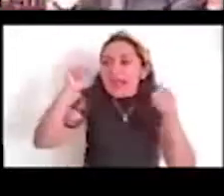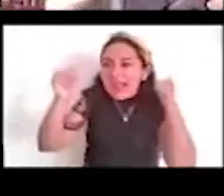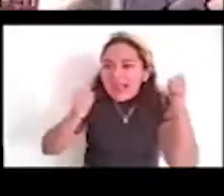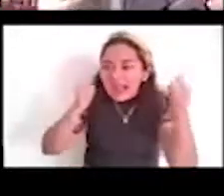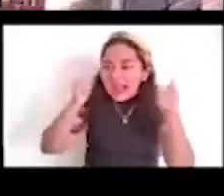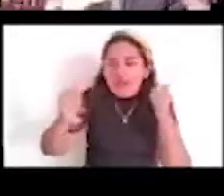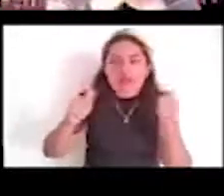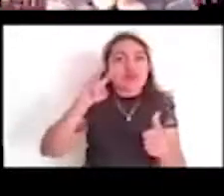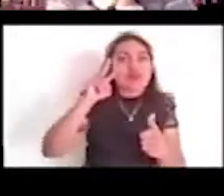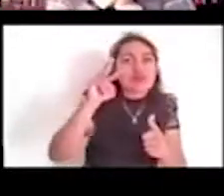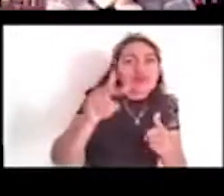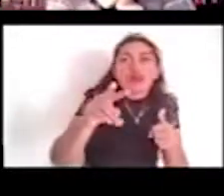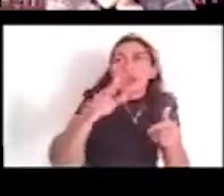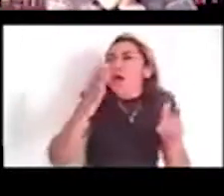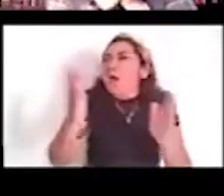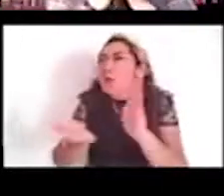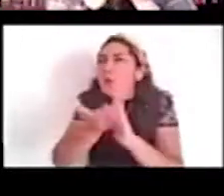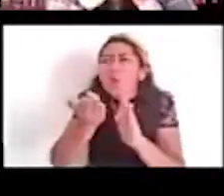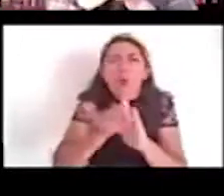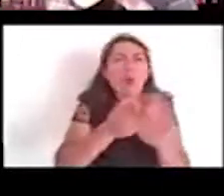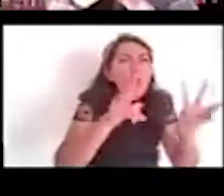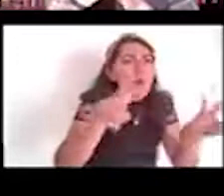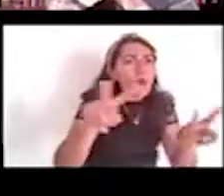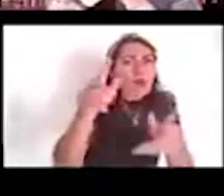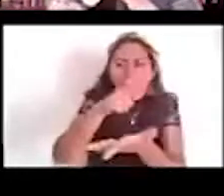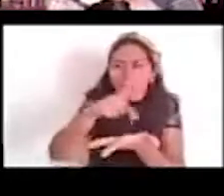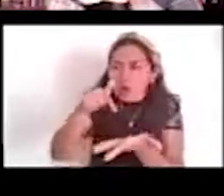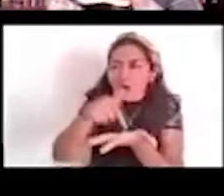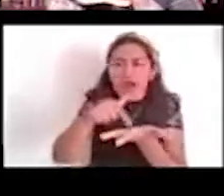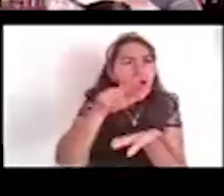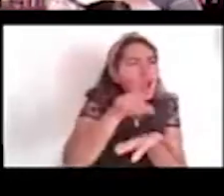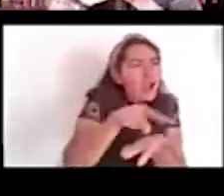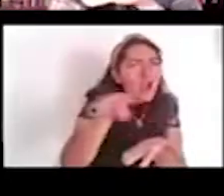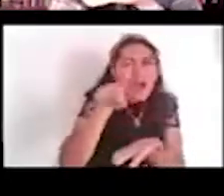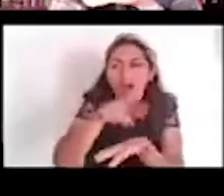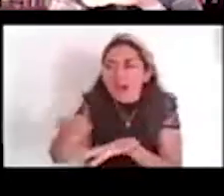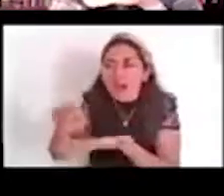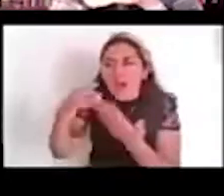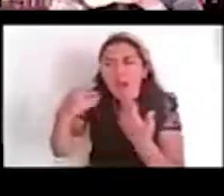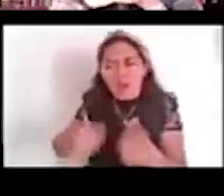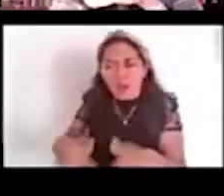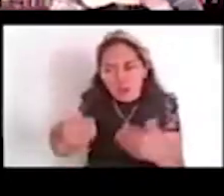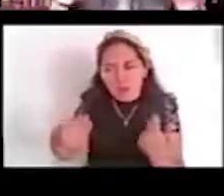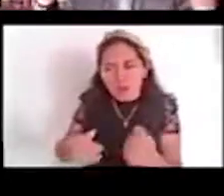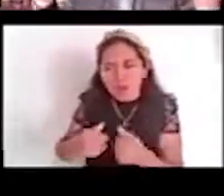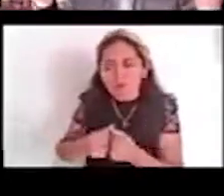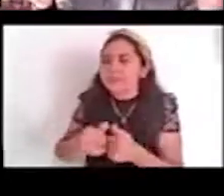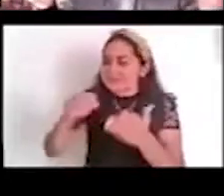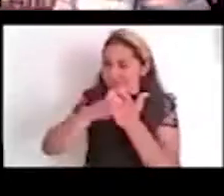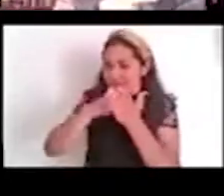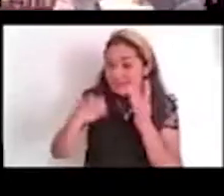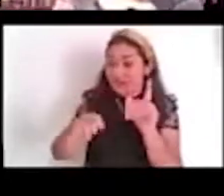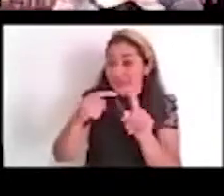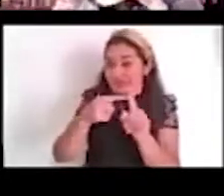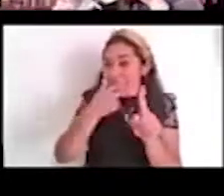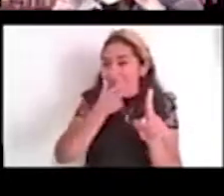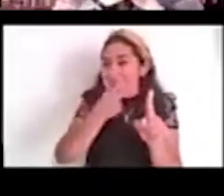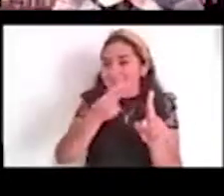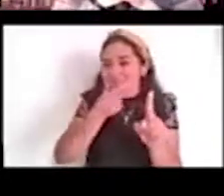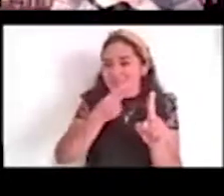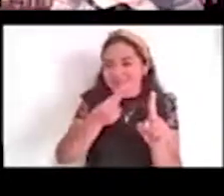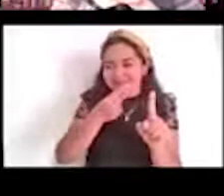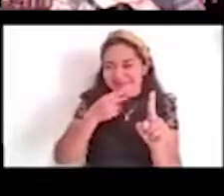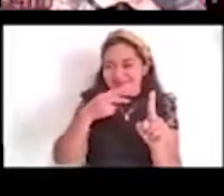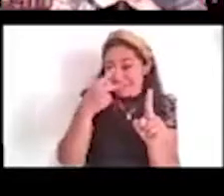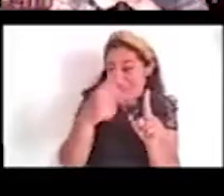Luis González Aparicio, papá de Carlitos González, arquitecto, amigo muy,